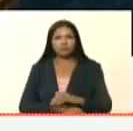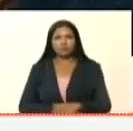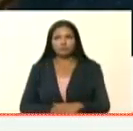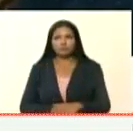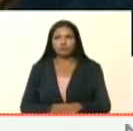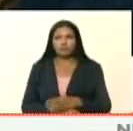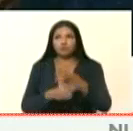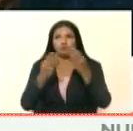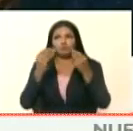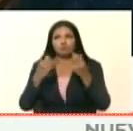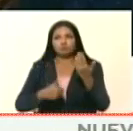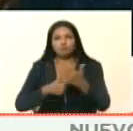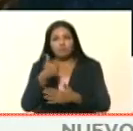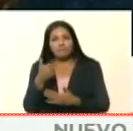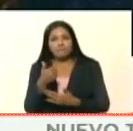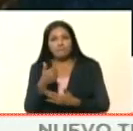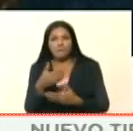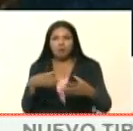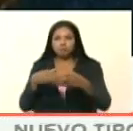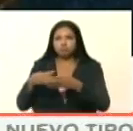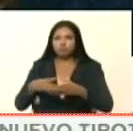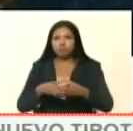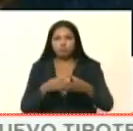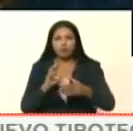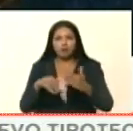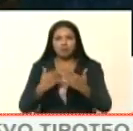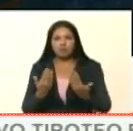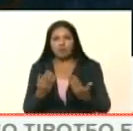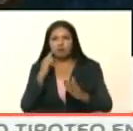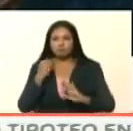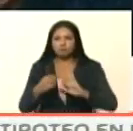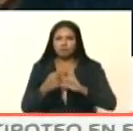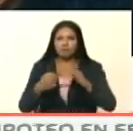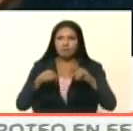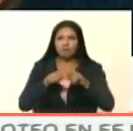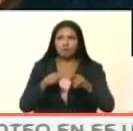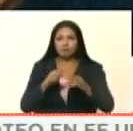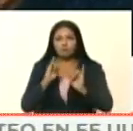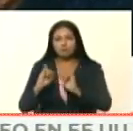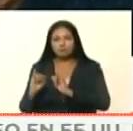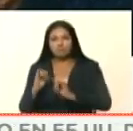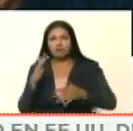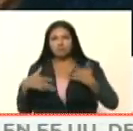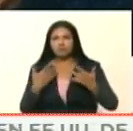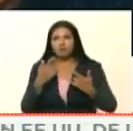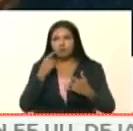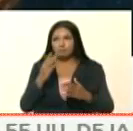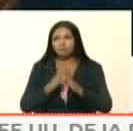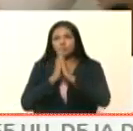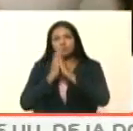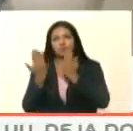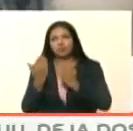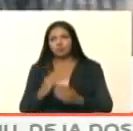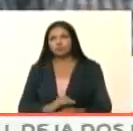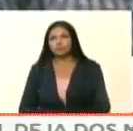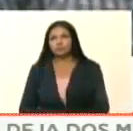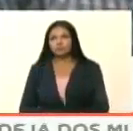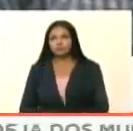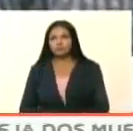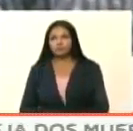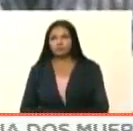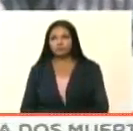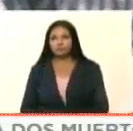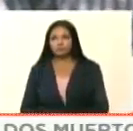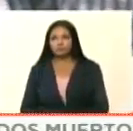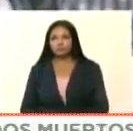muchos otros colectivos que estuvieron, fueron protagonistas de estos hechos. Por favor, Paqui. Well,